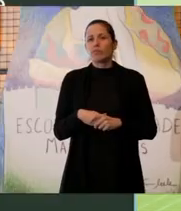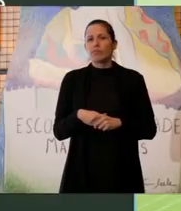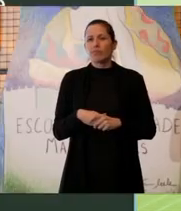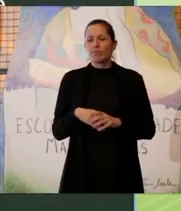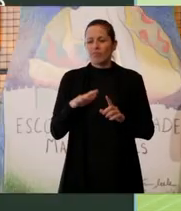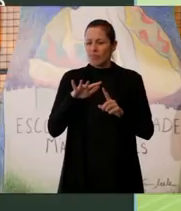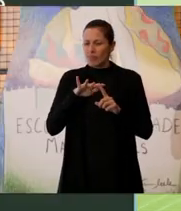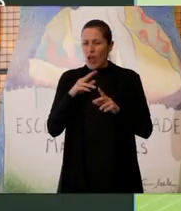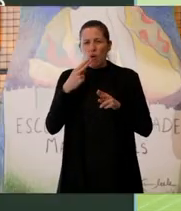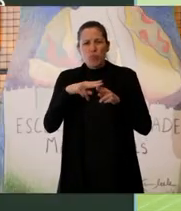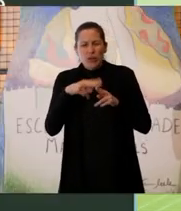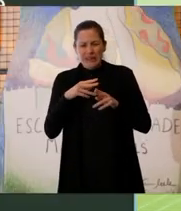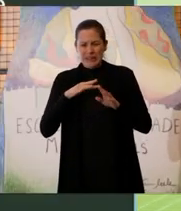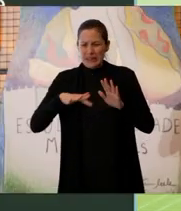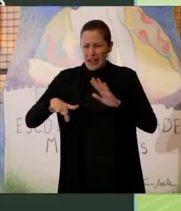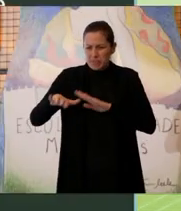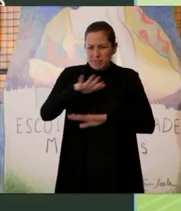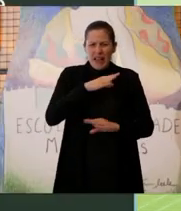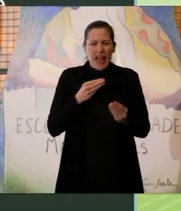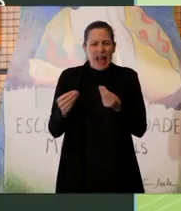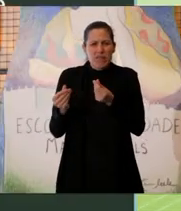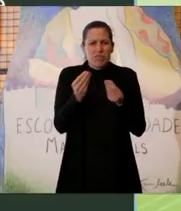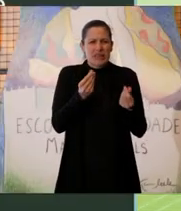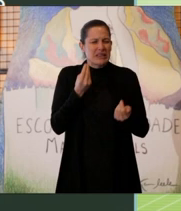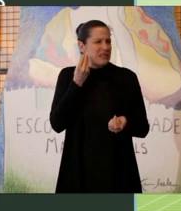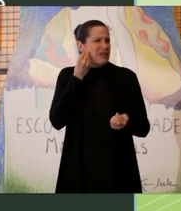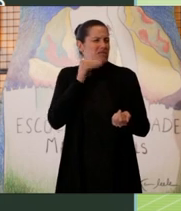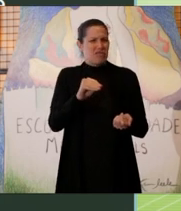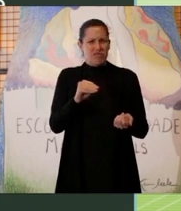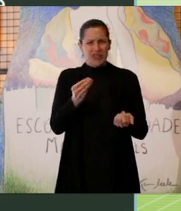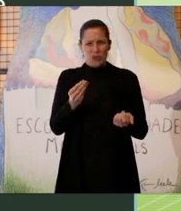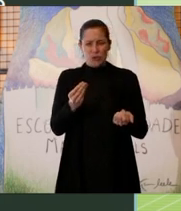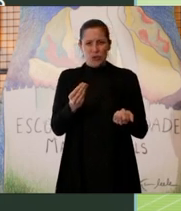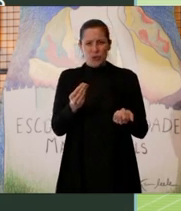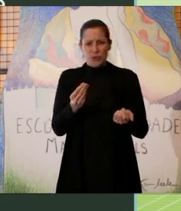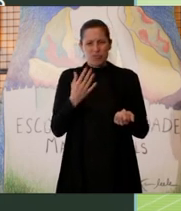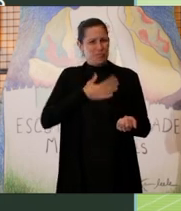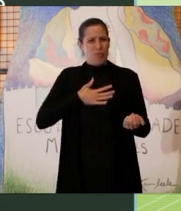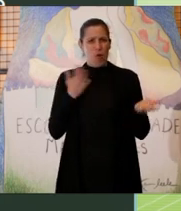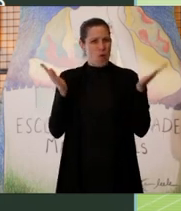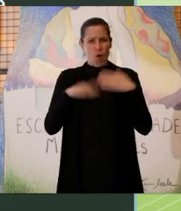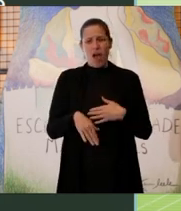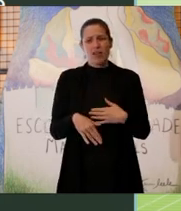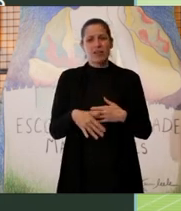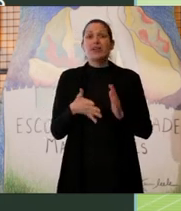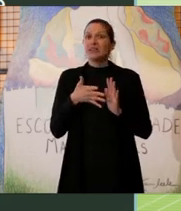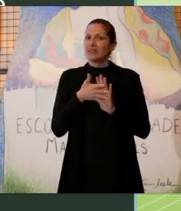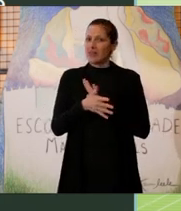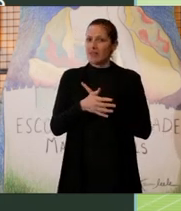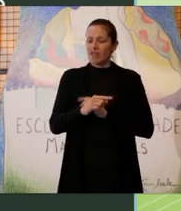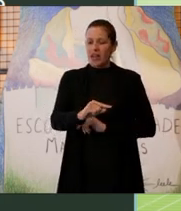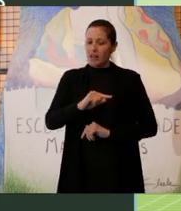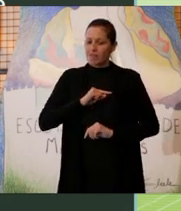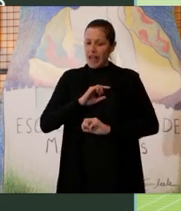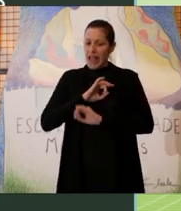en política con con las mujeres lanza un mensaje muy claro no y es que no queremos